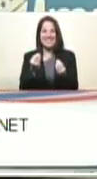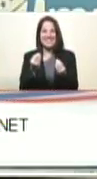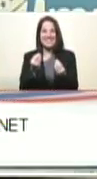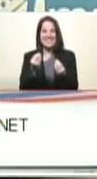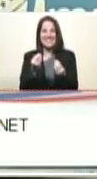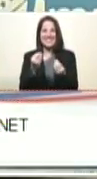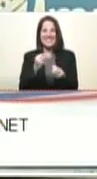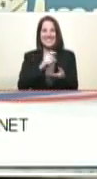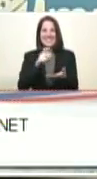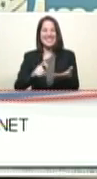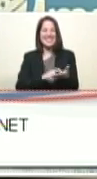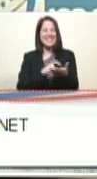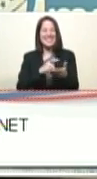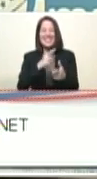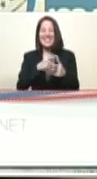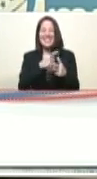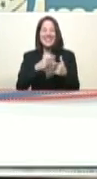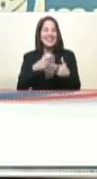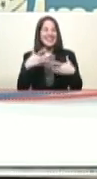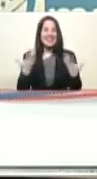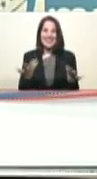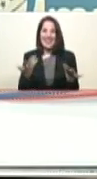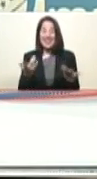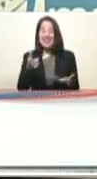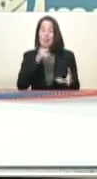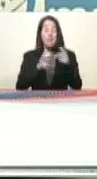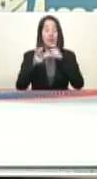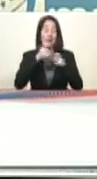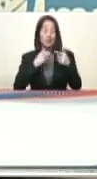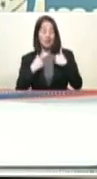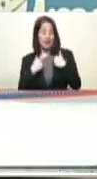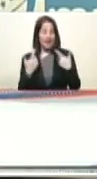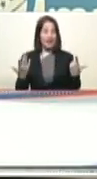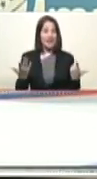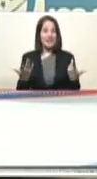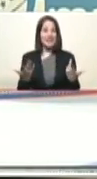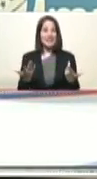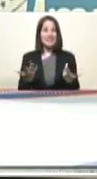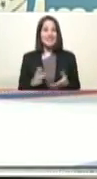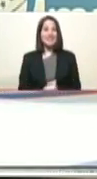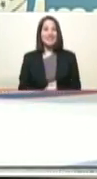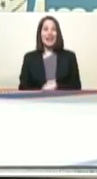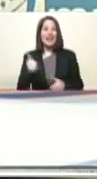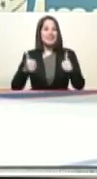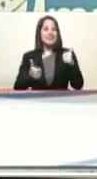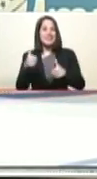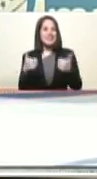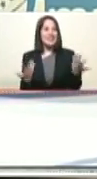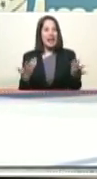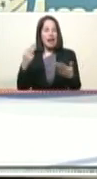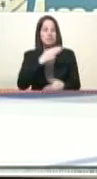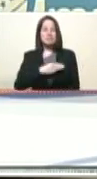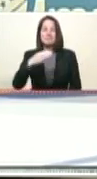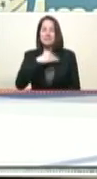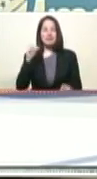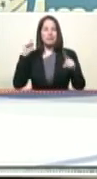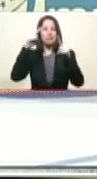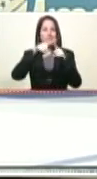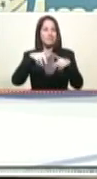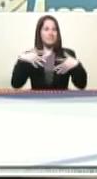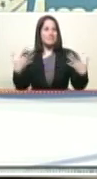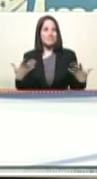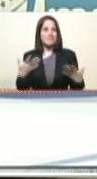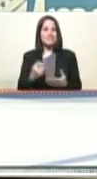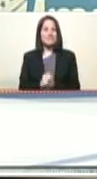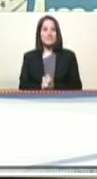Entonces, si ustedes me preguntan, ¿cuál es la misión, la gran